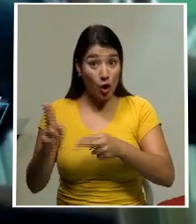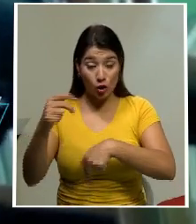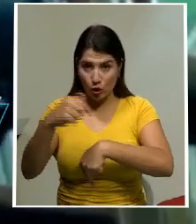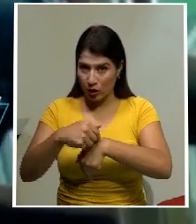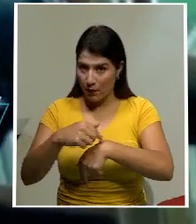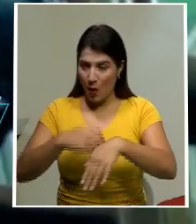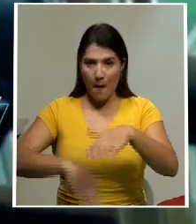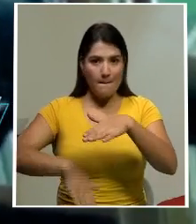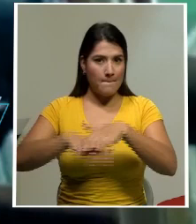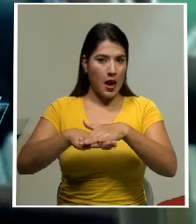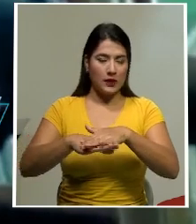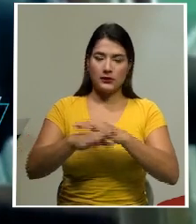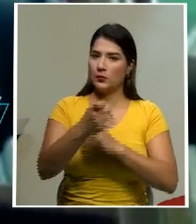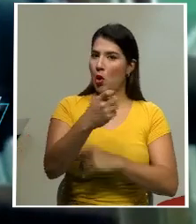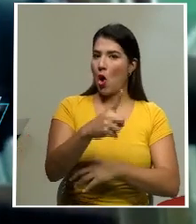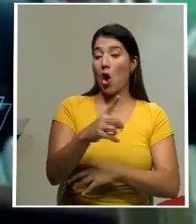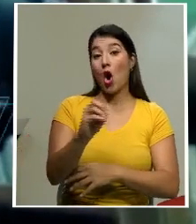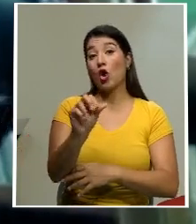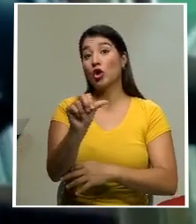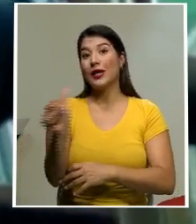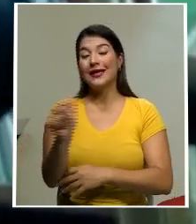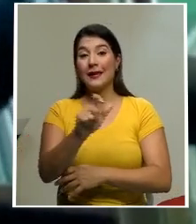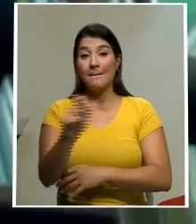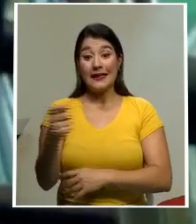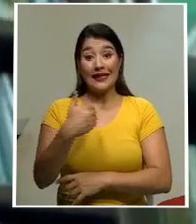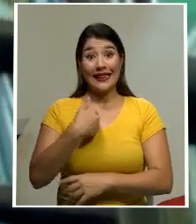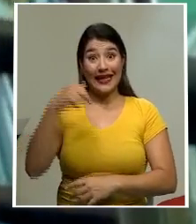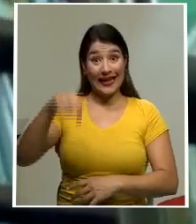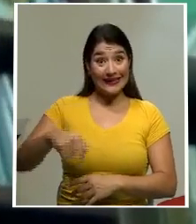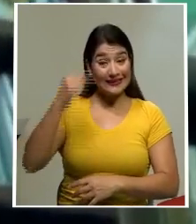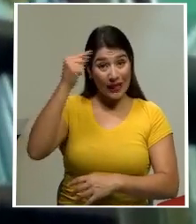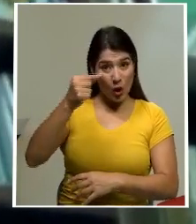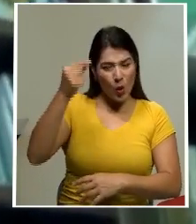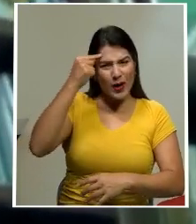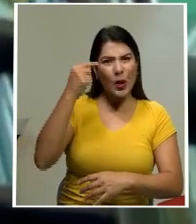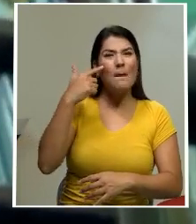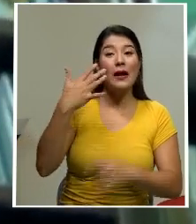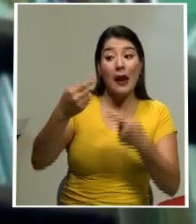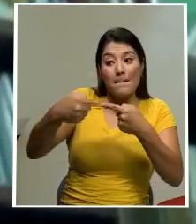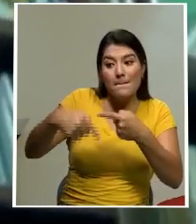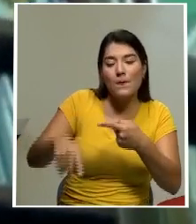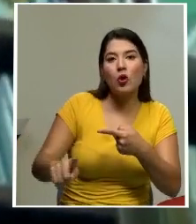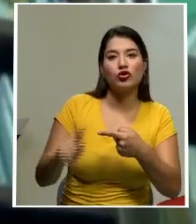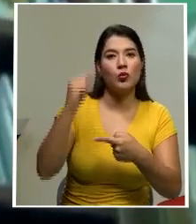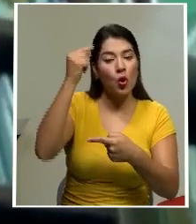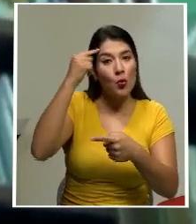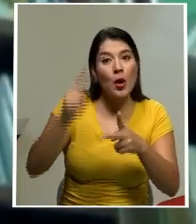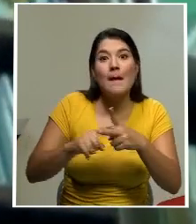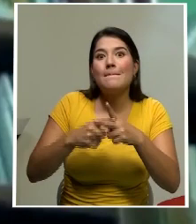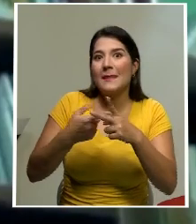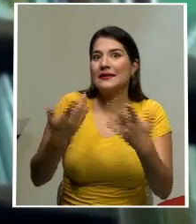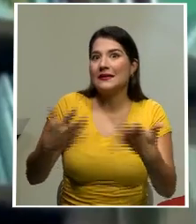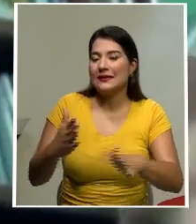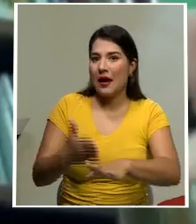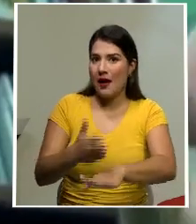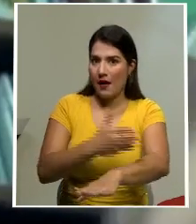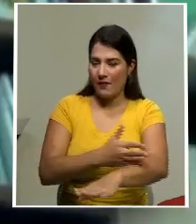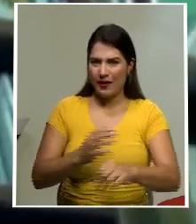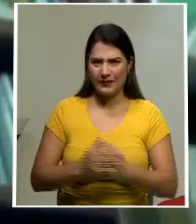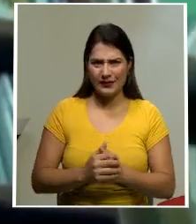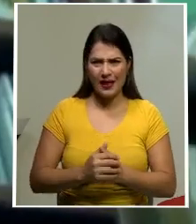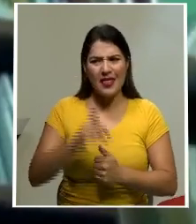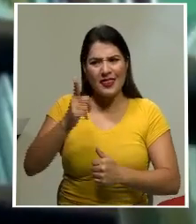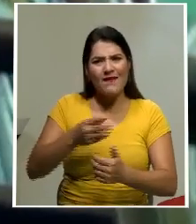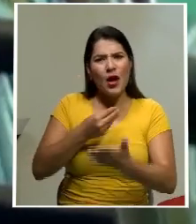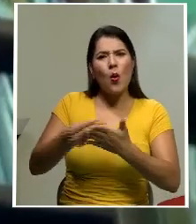más de 11 o 10 meses que le queda al gobierno para dejarle camino avanzado. Tiene que invertir más en equipos